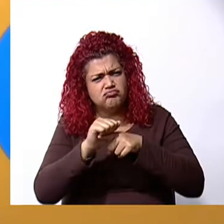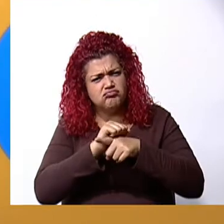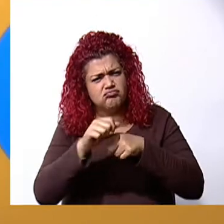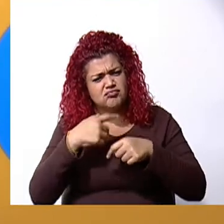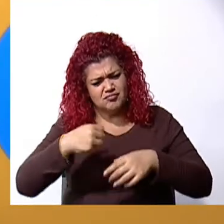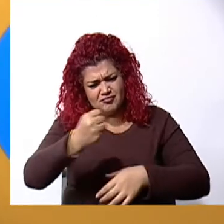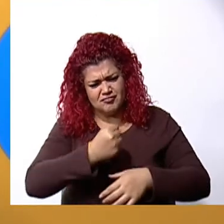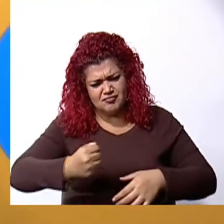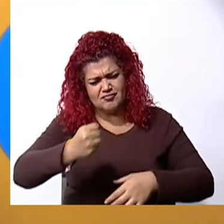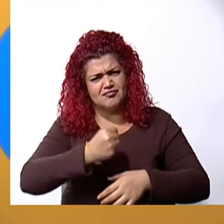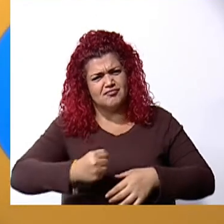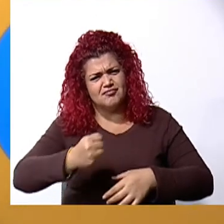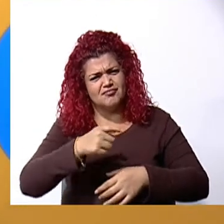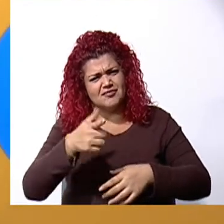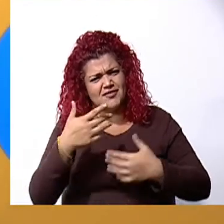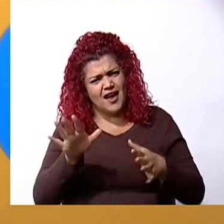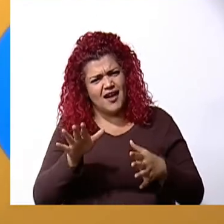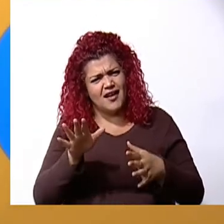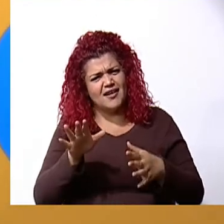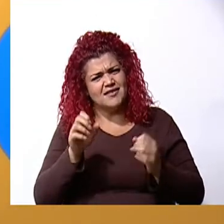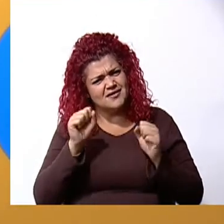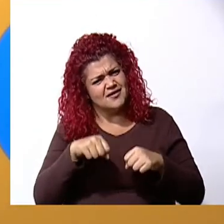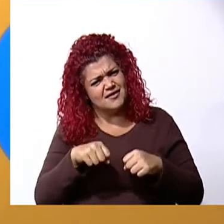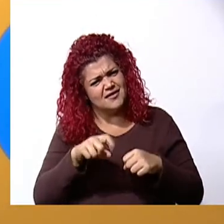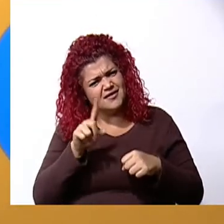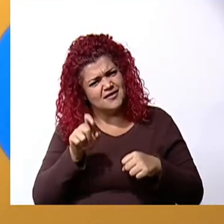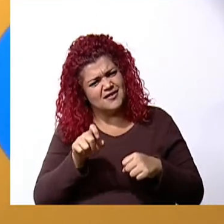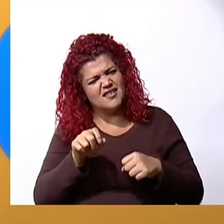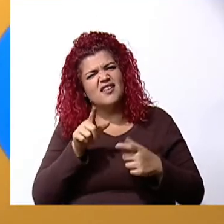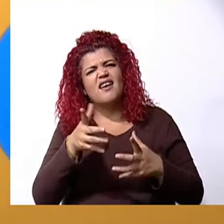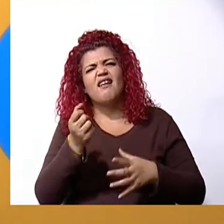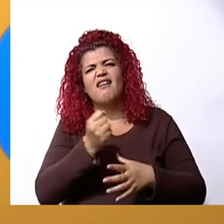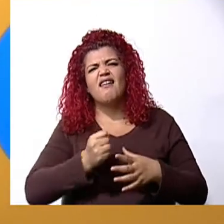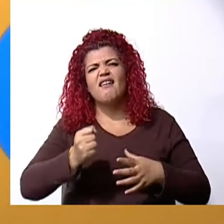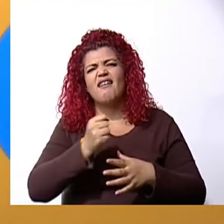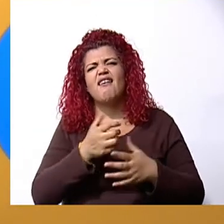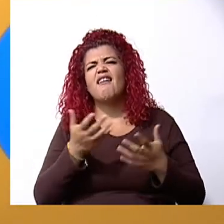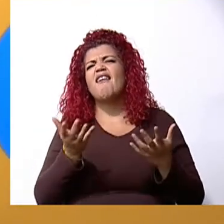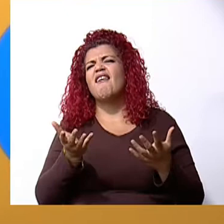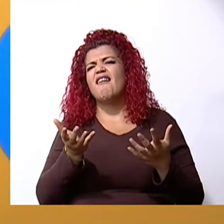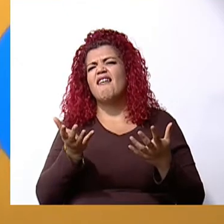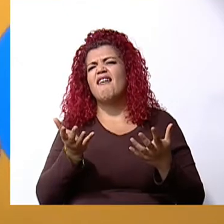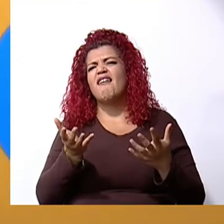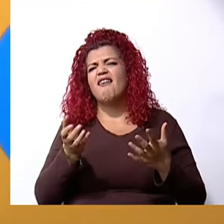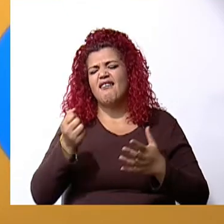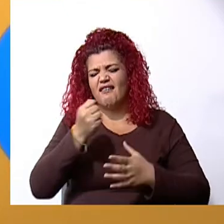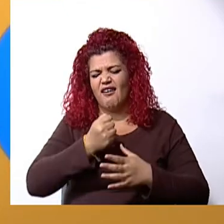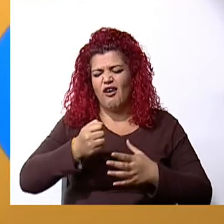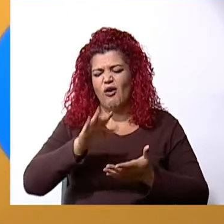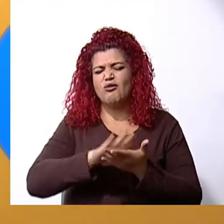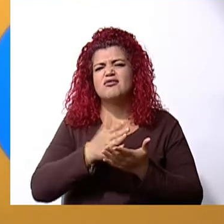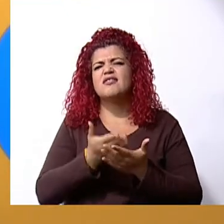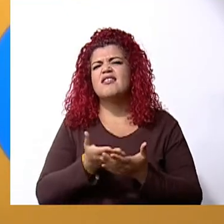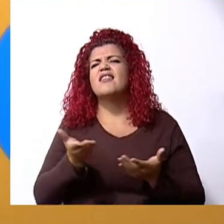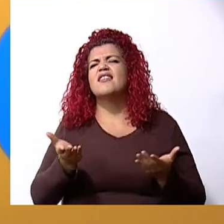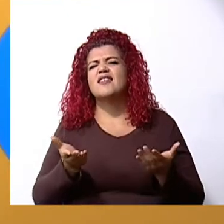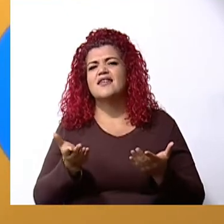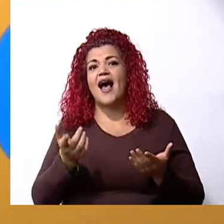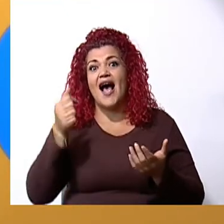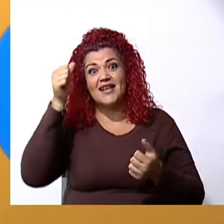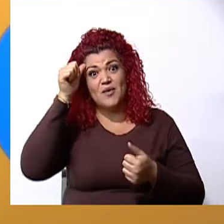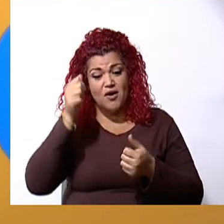que hicimos? Sí. ¿Qué fue lo que hicimos? ¿Quién se acuerda? Claro,